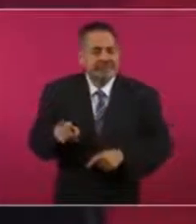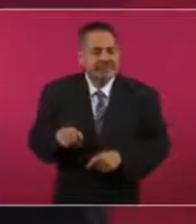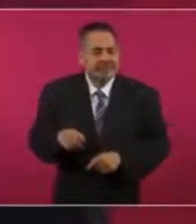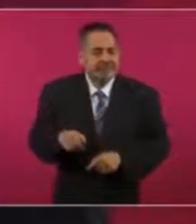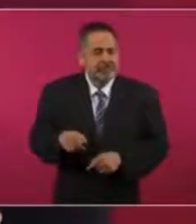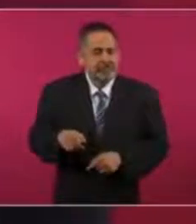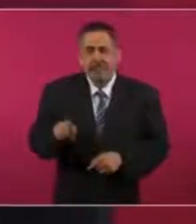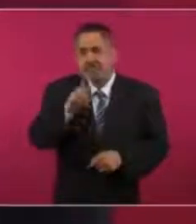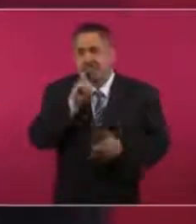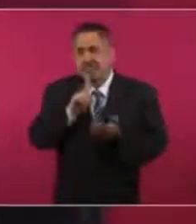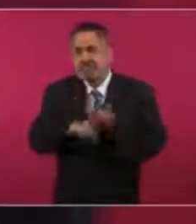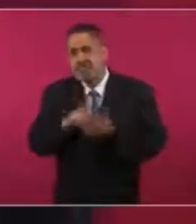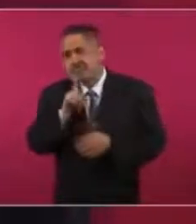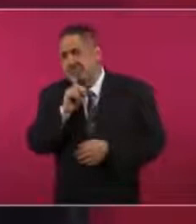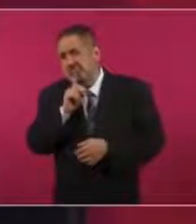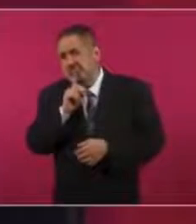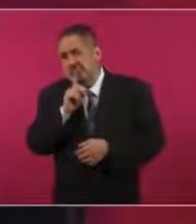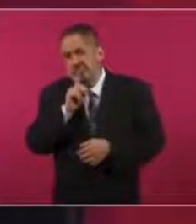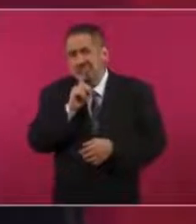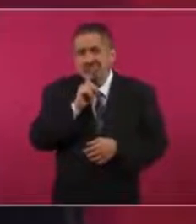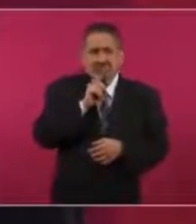una apatía.